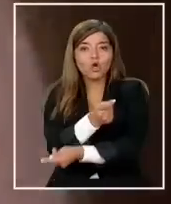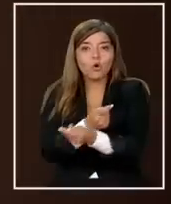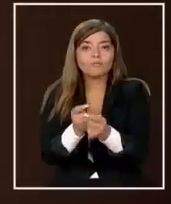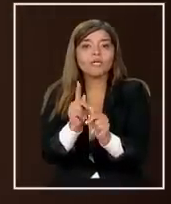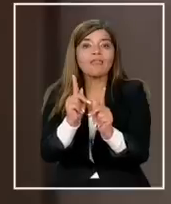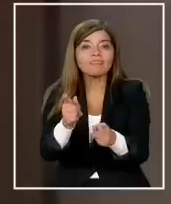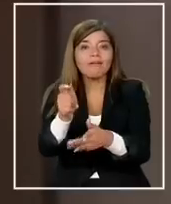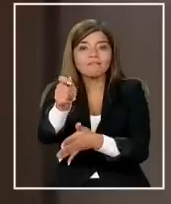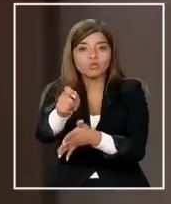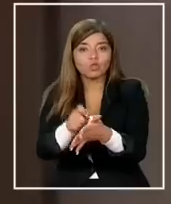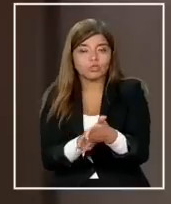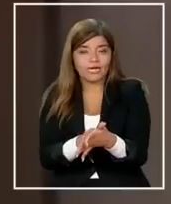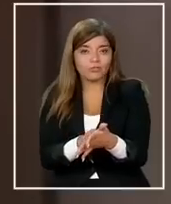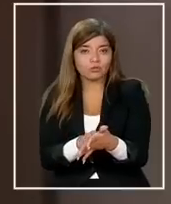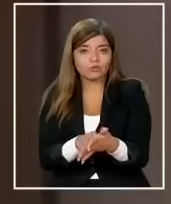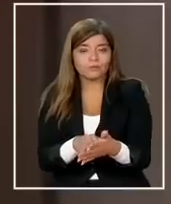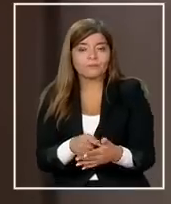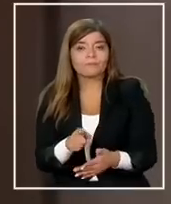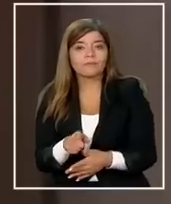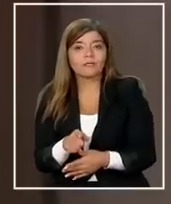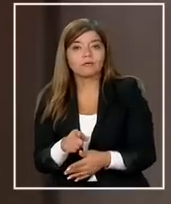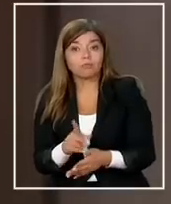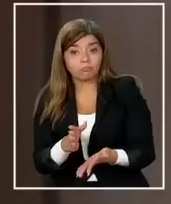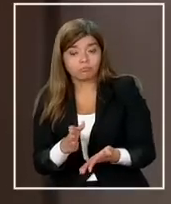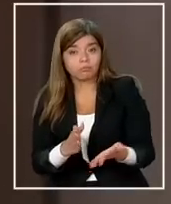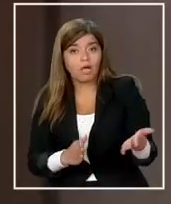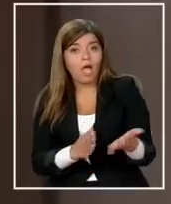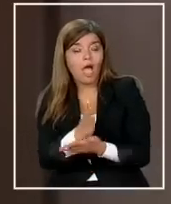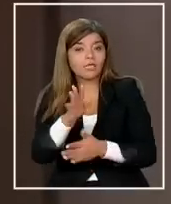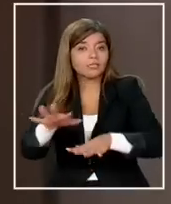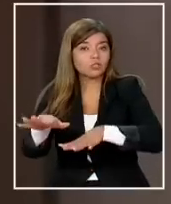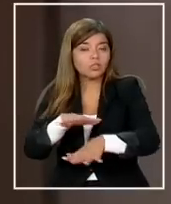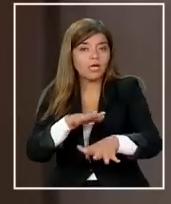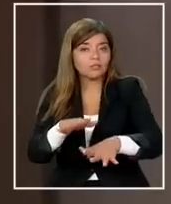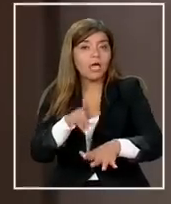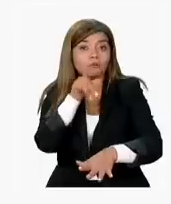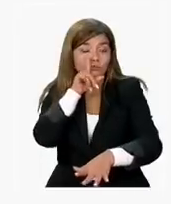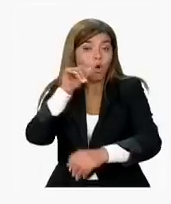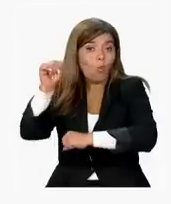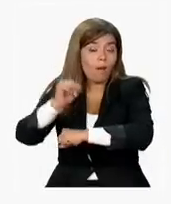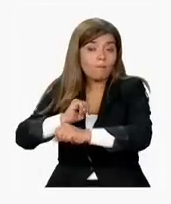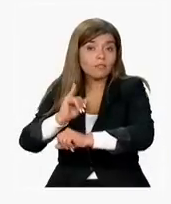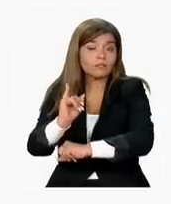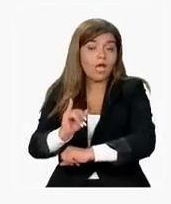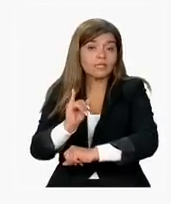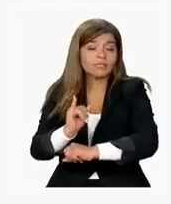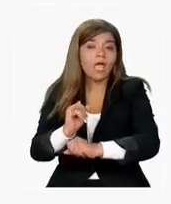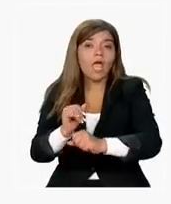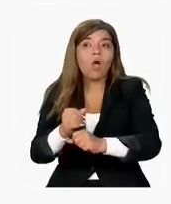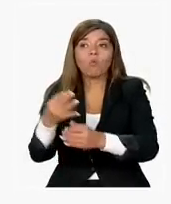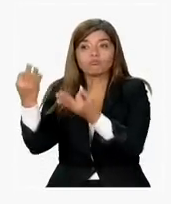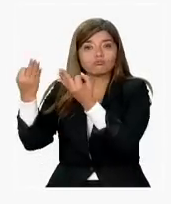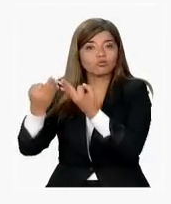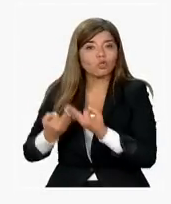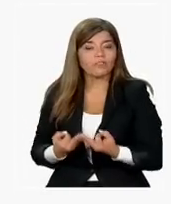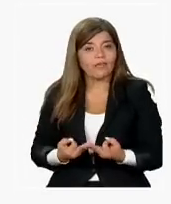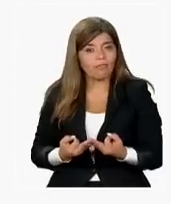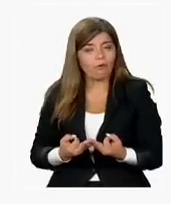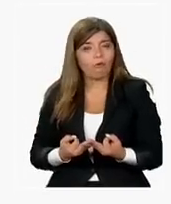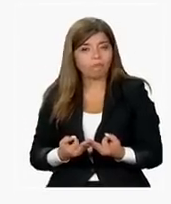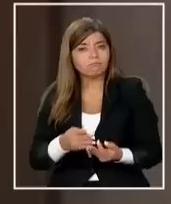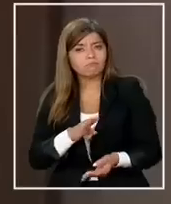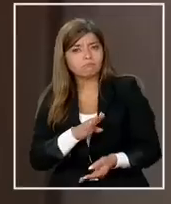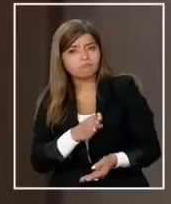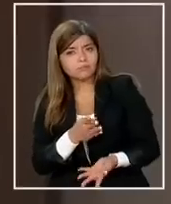un contrato. Tengo una iniciación de actividades, tengo una empresa, tengo, claro, una contadora que